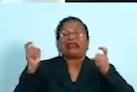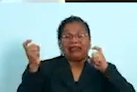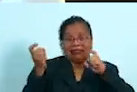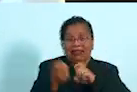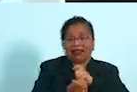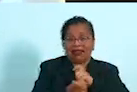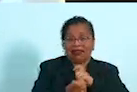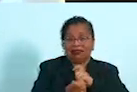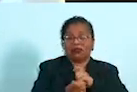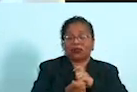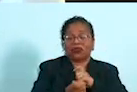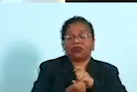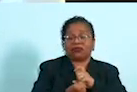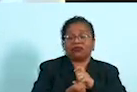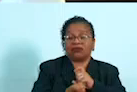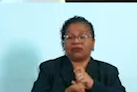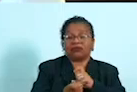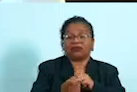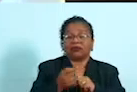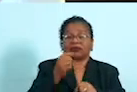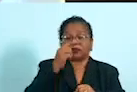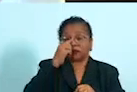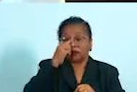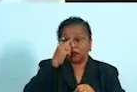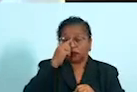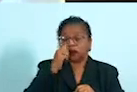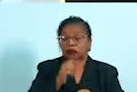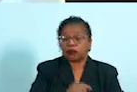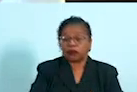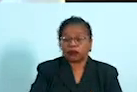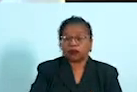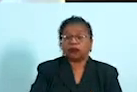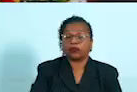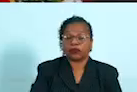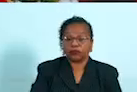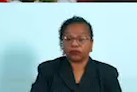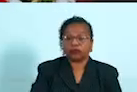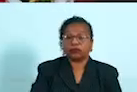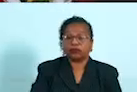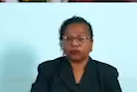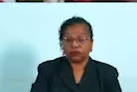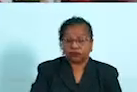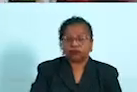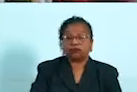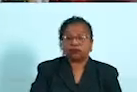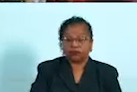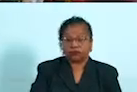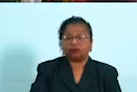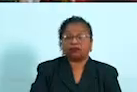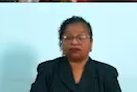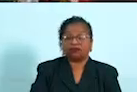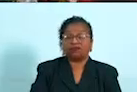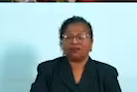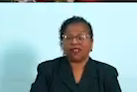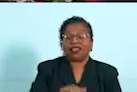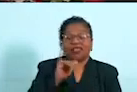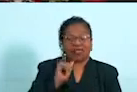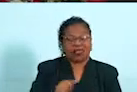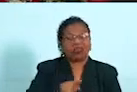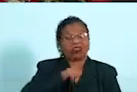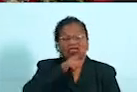la menor cantidad, pero nos vemos desproporcionalmente afectados